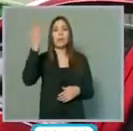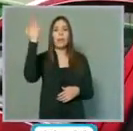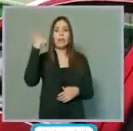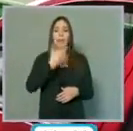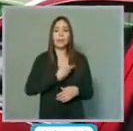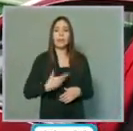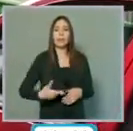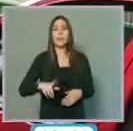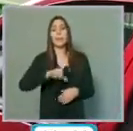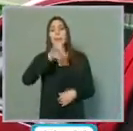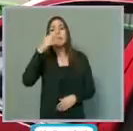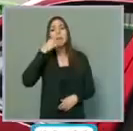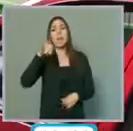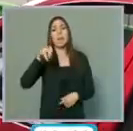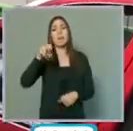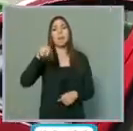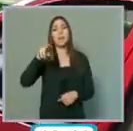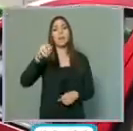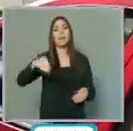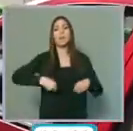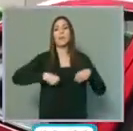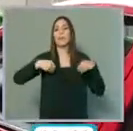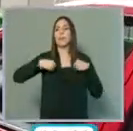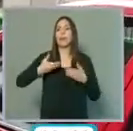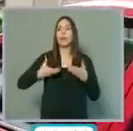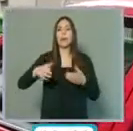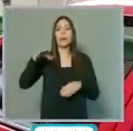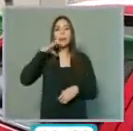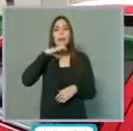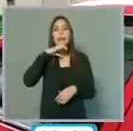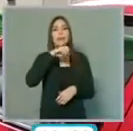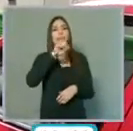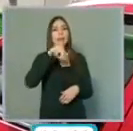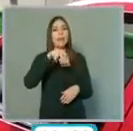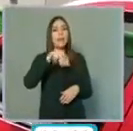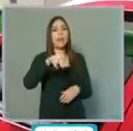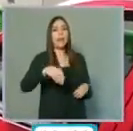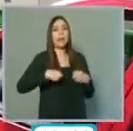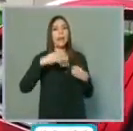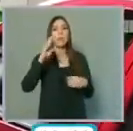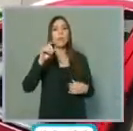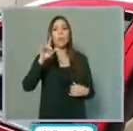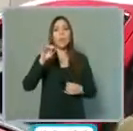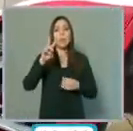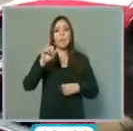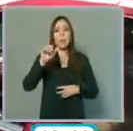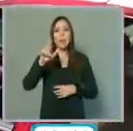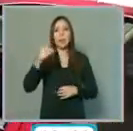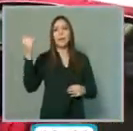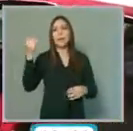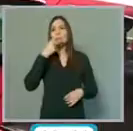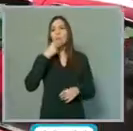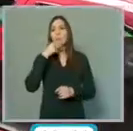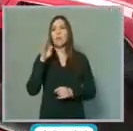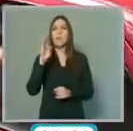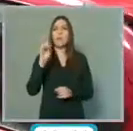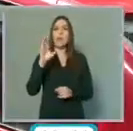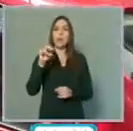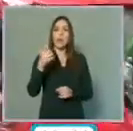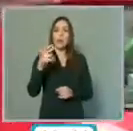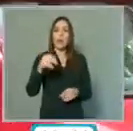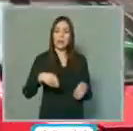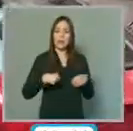Jaime Nuno, que vivía en Venustiano Carranza, el Santana, que vivía en Bolívar, y el maestro Francisco